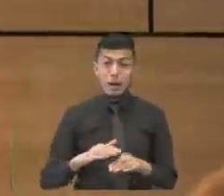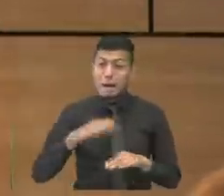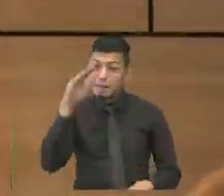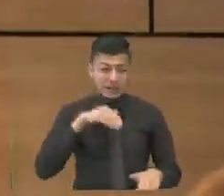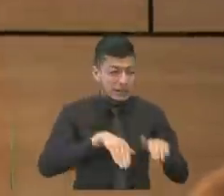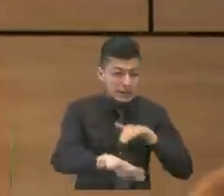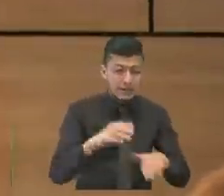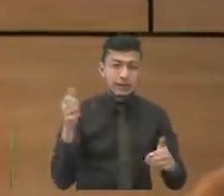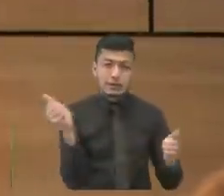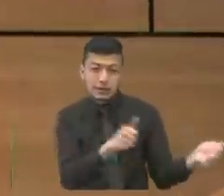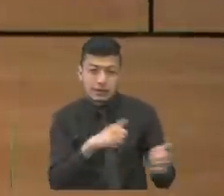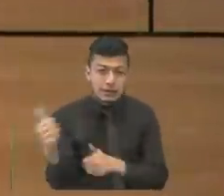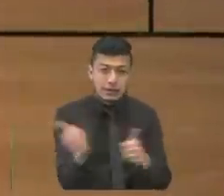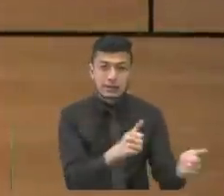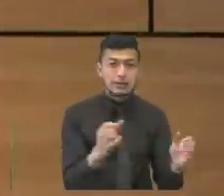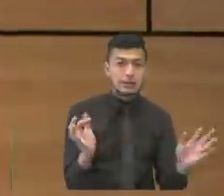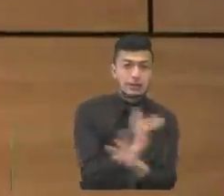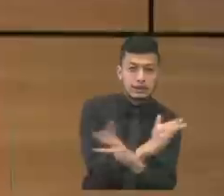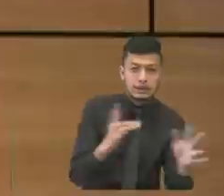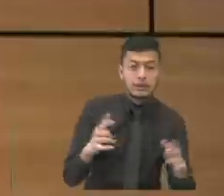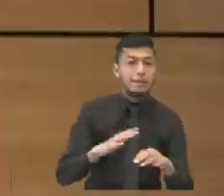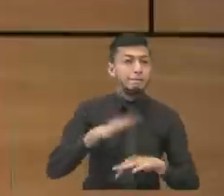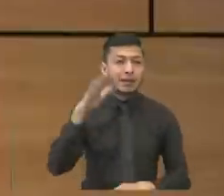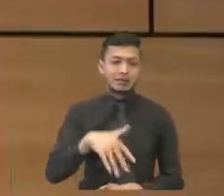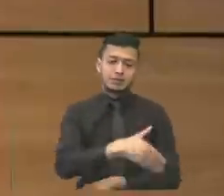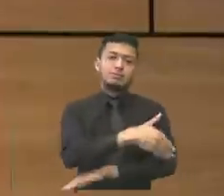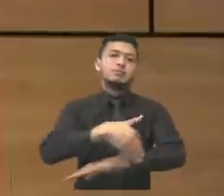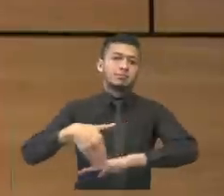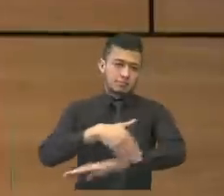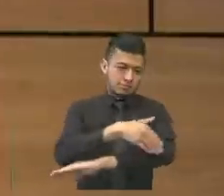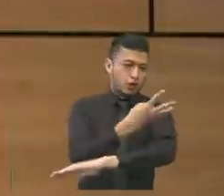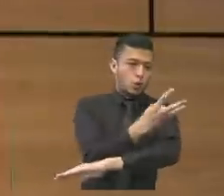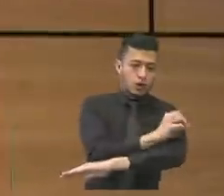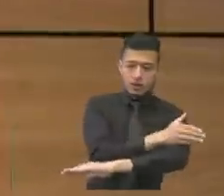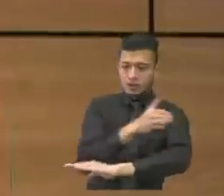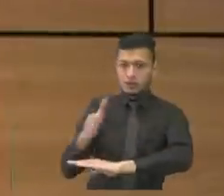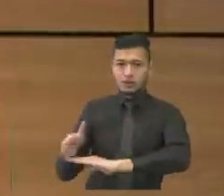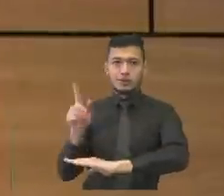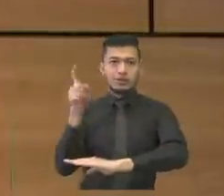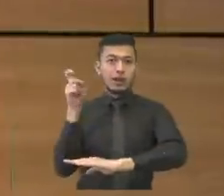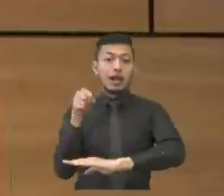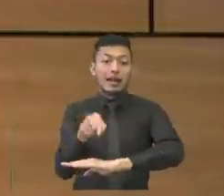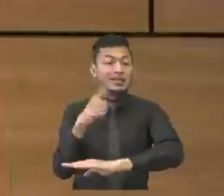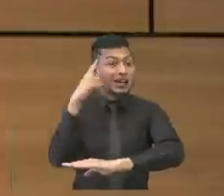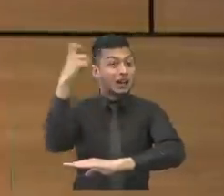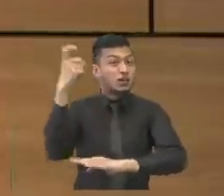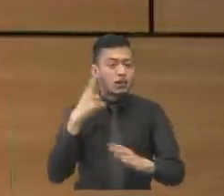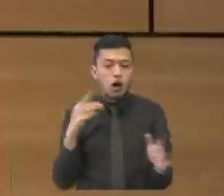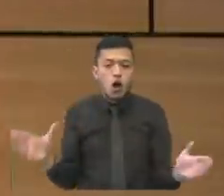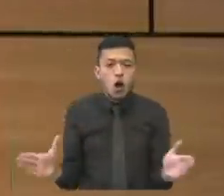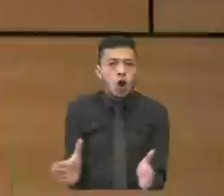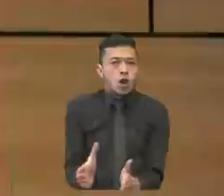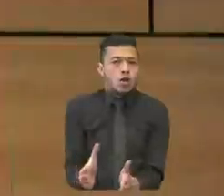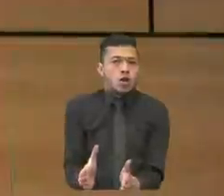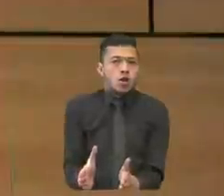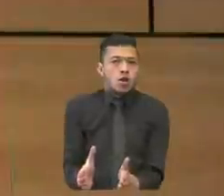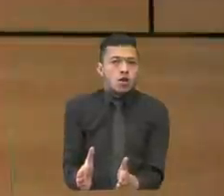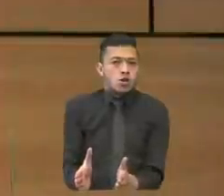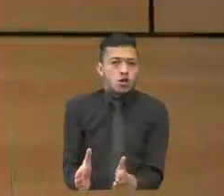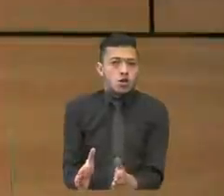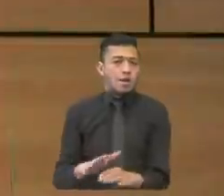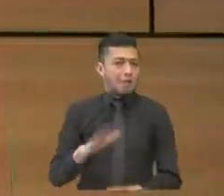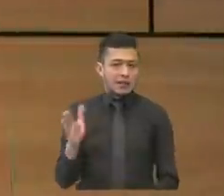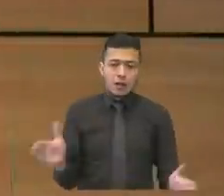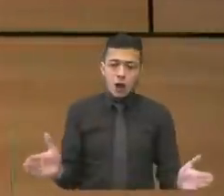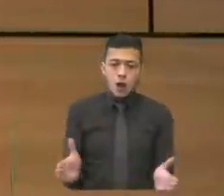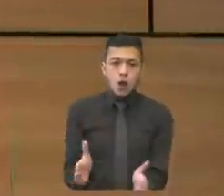un enorme desafío de diseño, y ese es que es el lado del corredor más angosto, de paramento a paramento. Lo cual